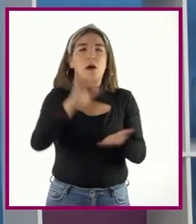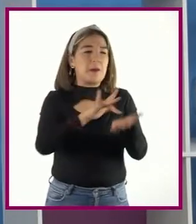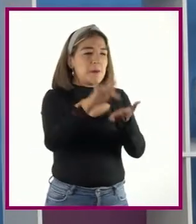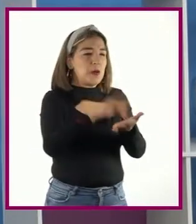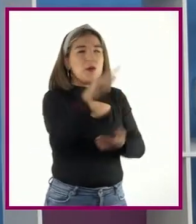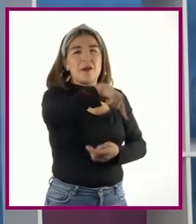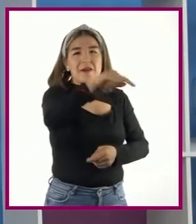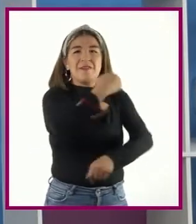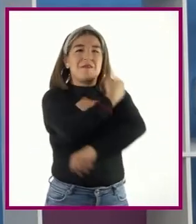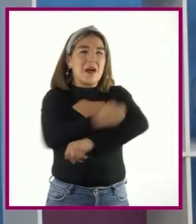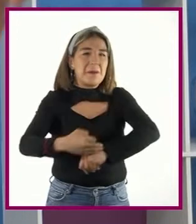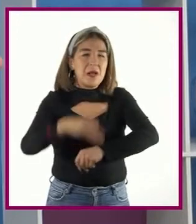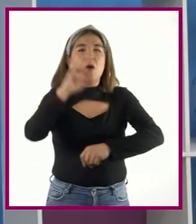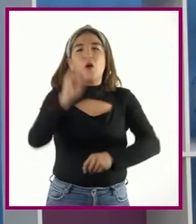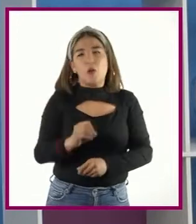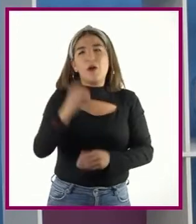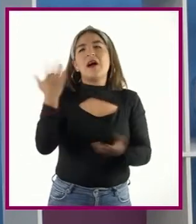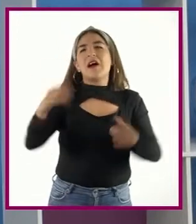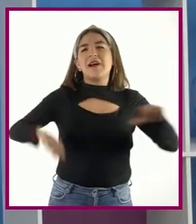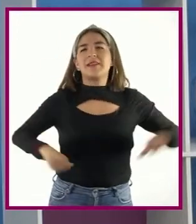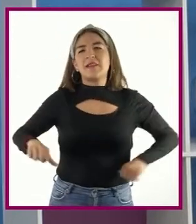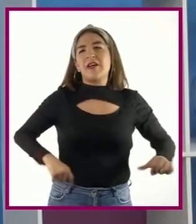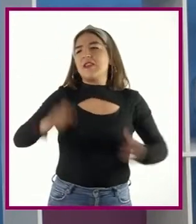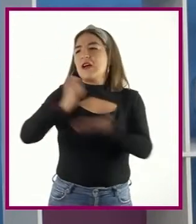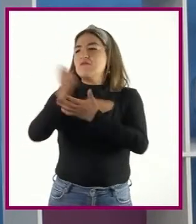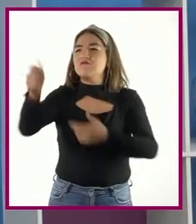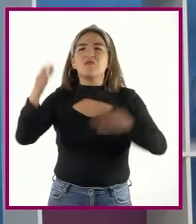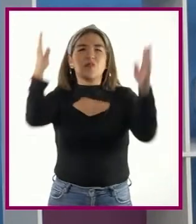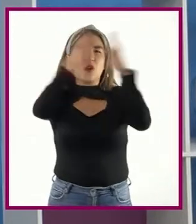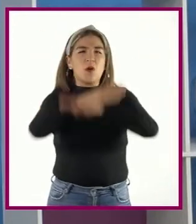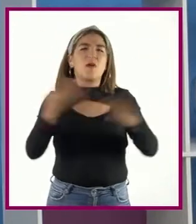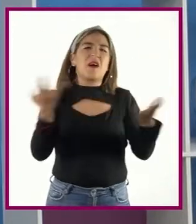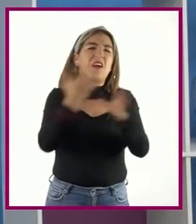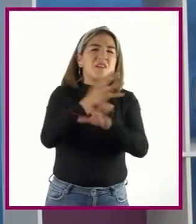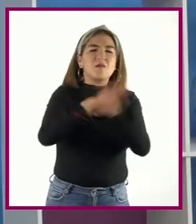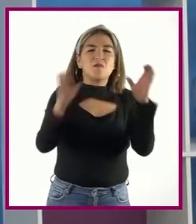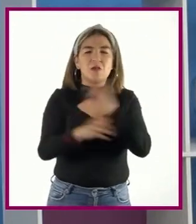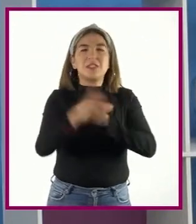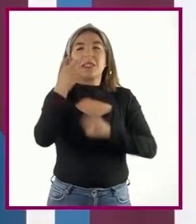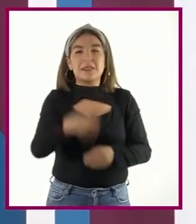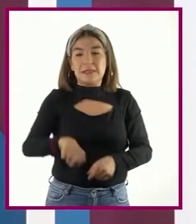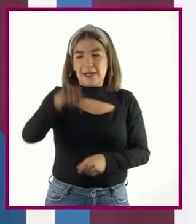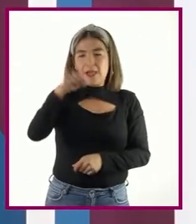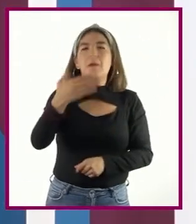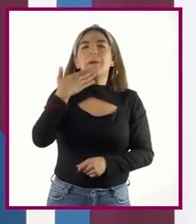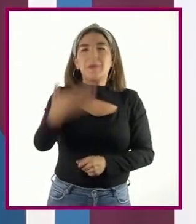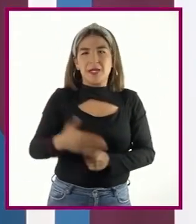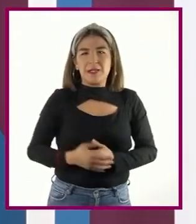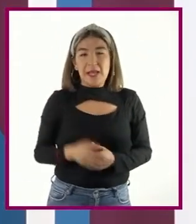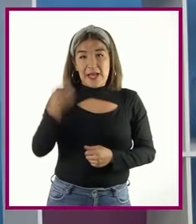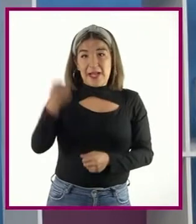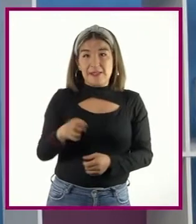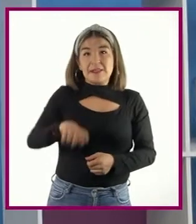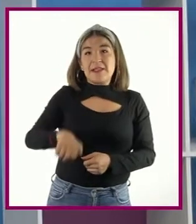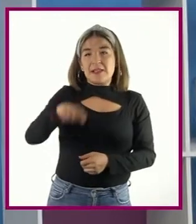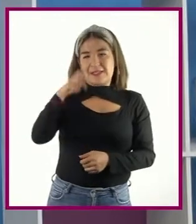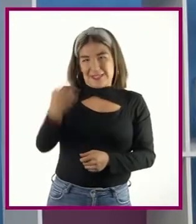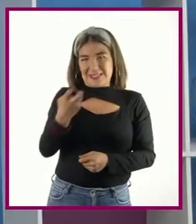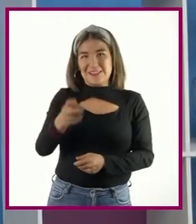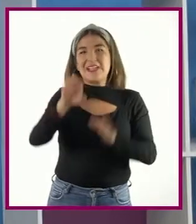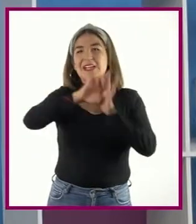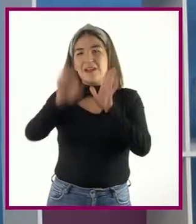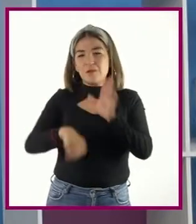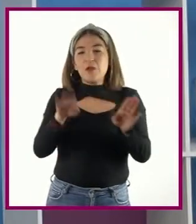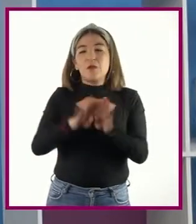a la economía familiar o en actividades recreativas y de ocio propias de la edad. Con este ejemplo, quiero